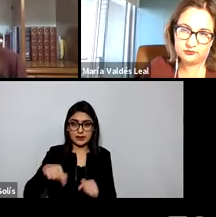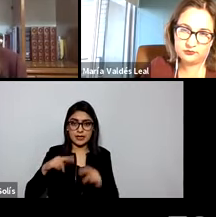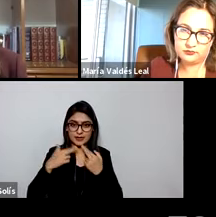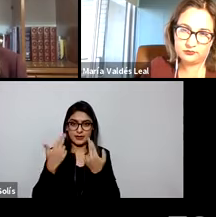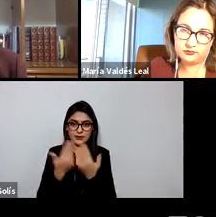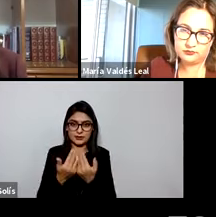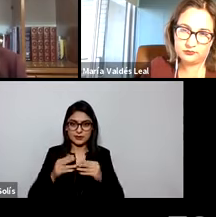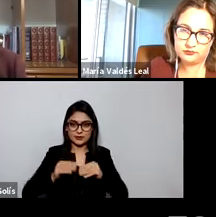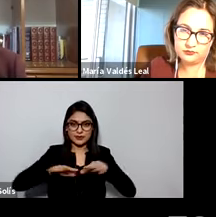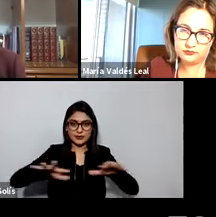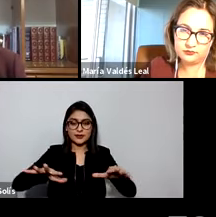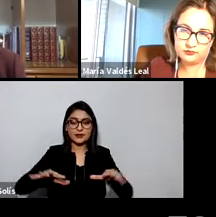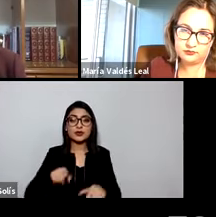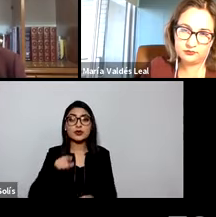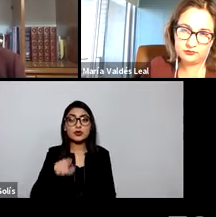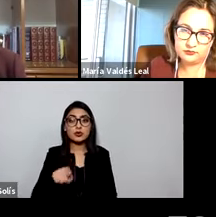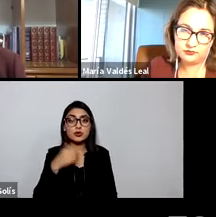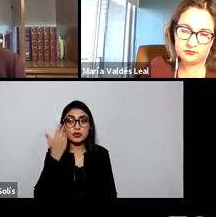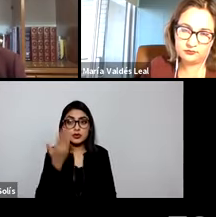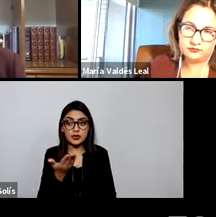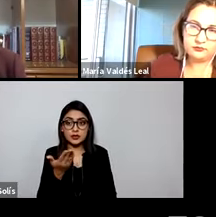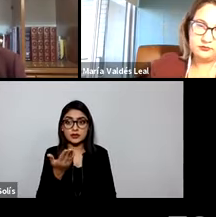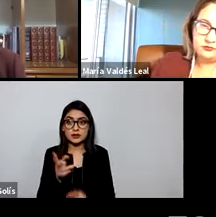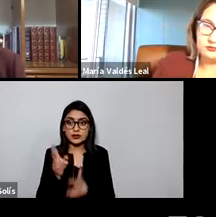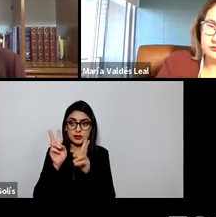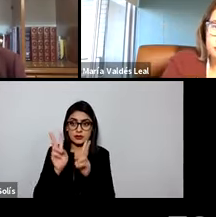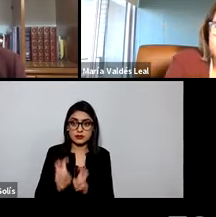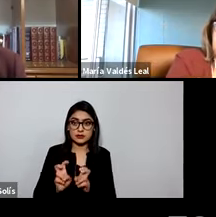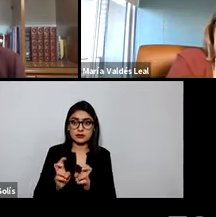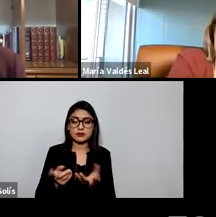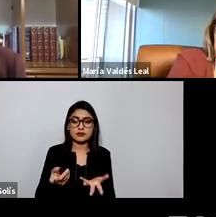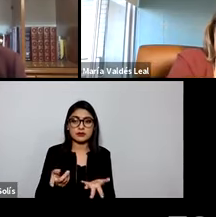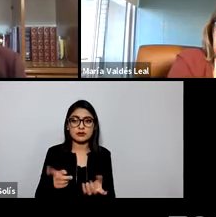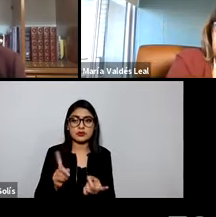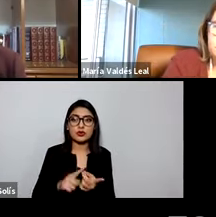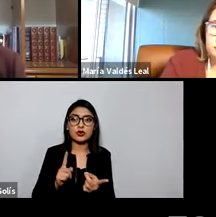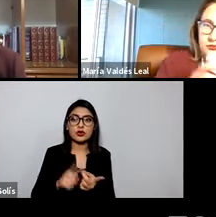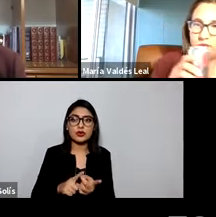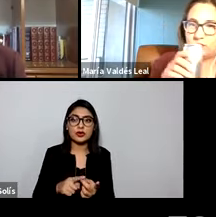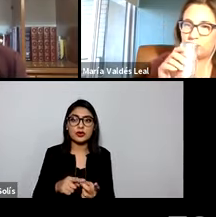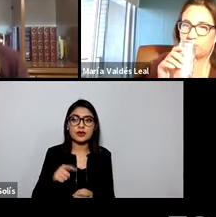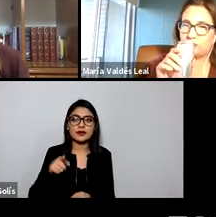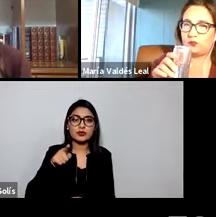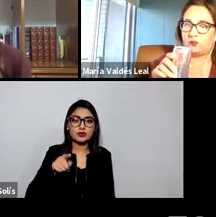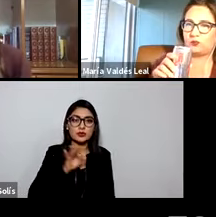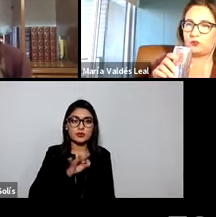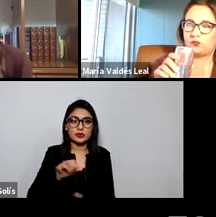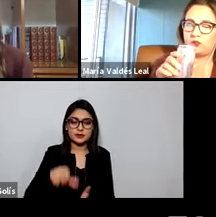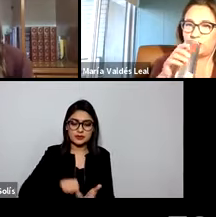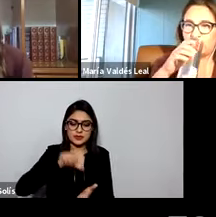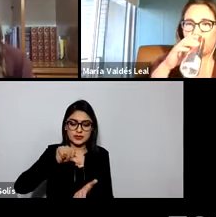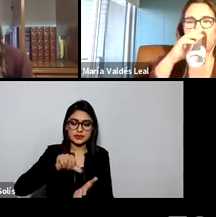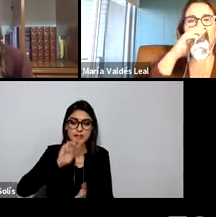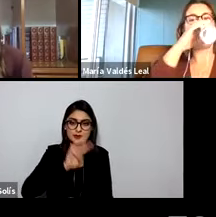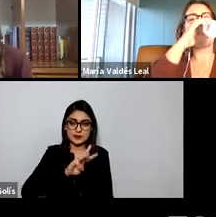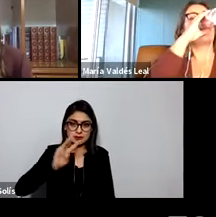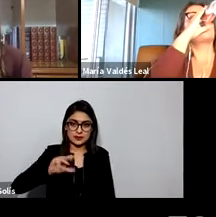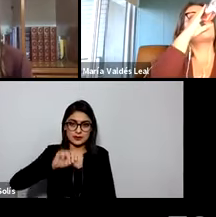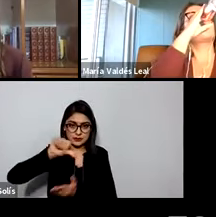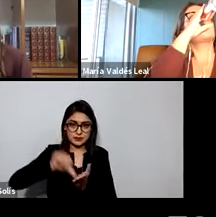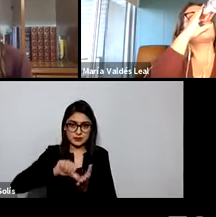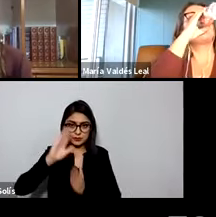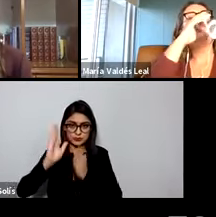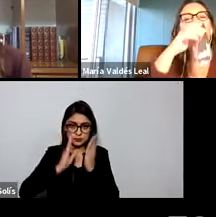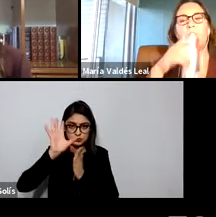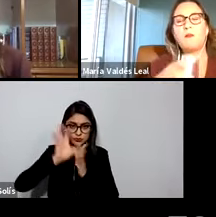la transmisión dónde pueden descargarlos. Pueden ingresar a la página del Centro de Estudios Constitucionales